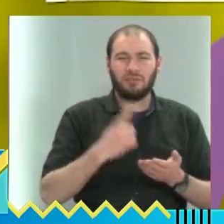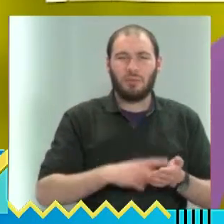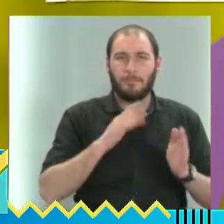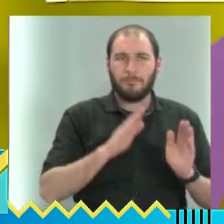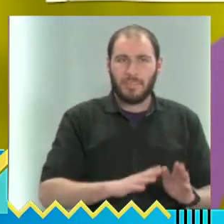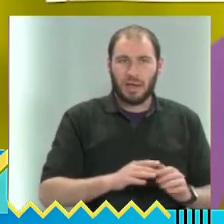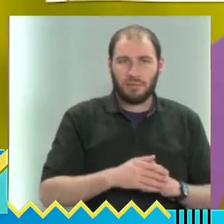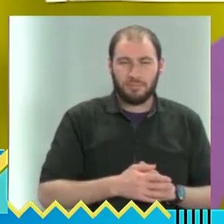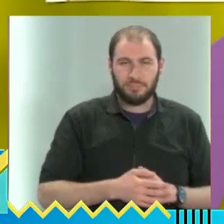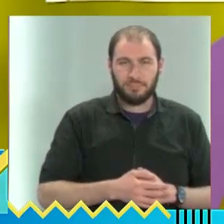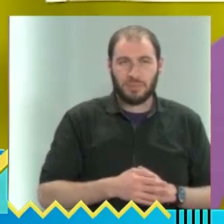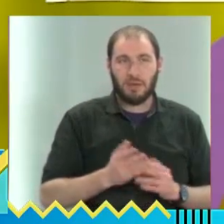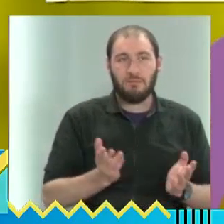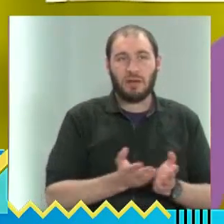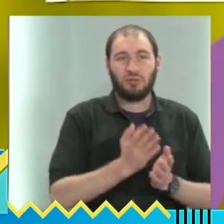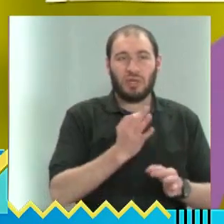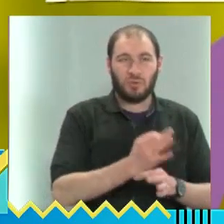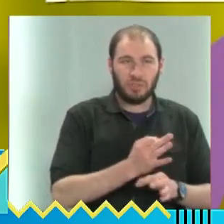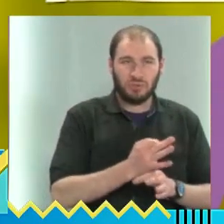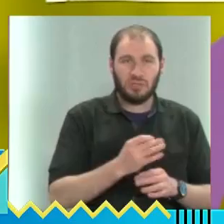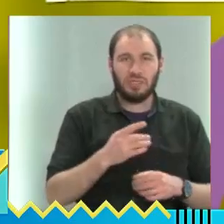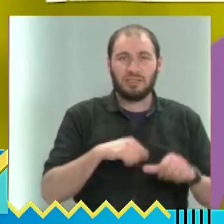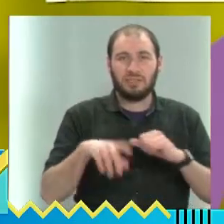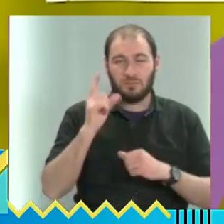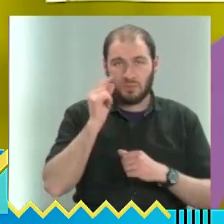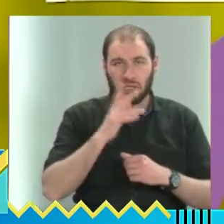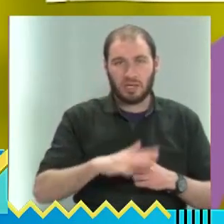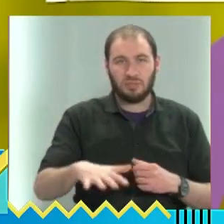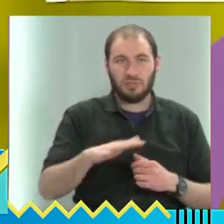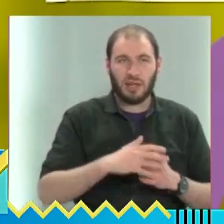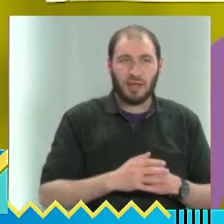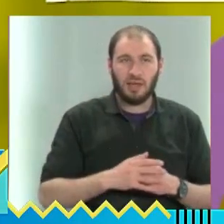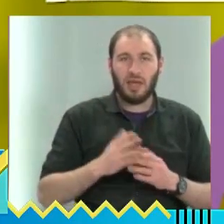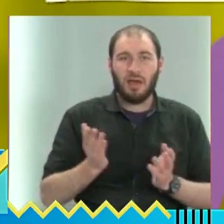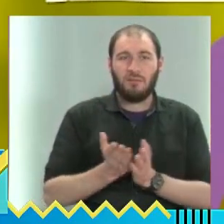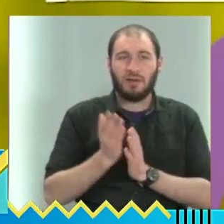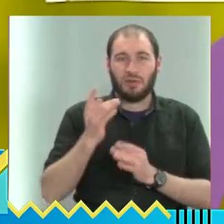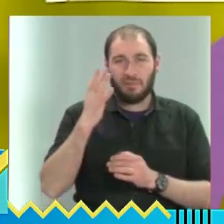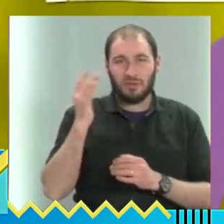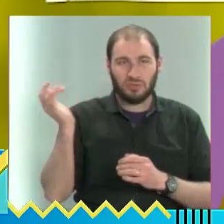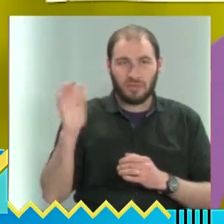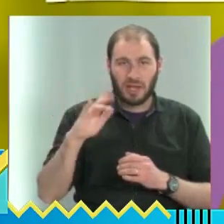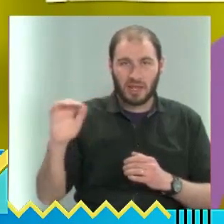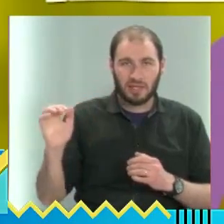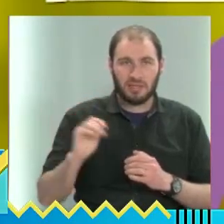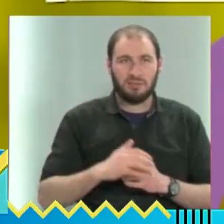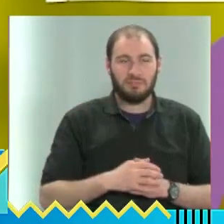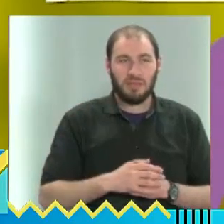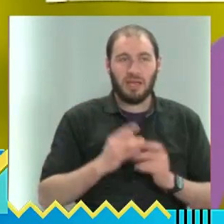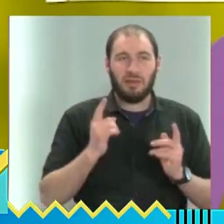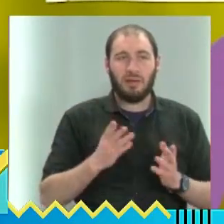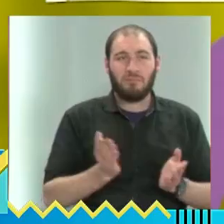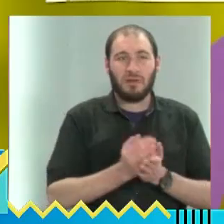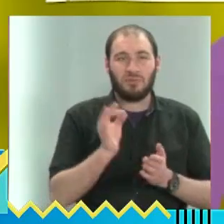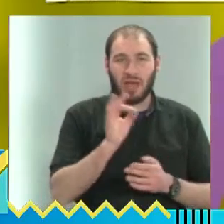fuerza en la Facultad de Educación, en Ciencias Políticas y Sociales, en la Facultad de Filosofía y Letras y la Facultad